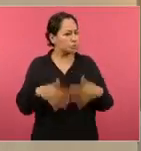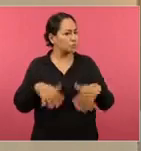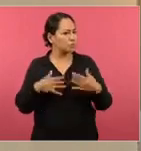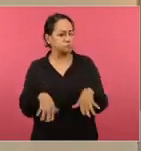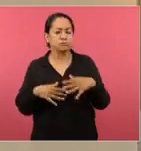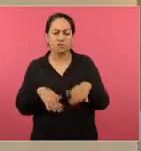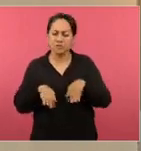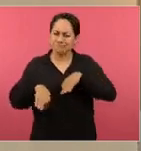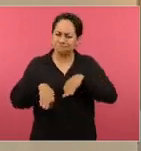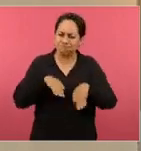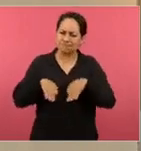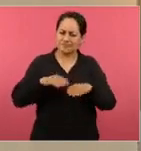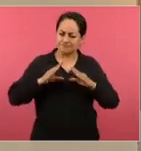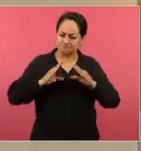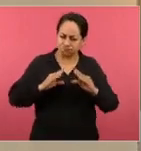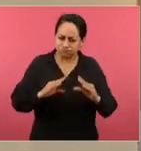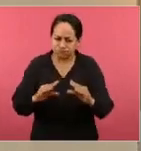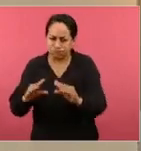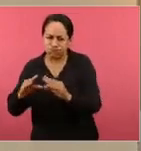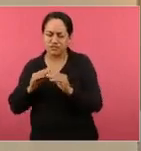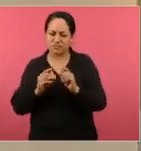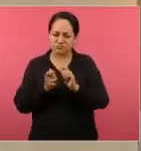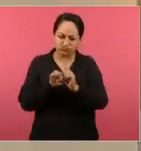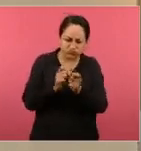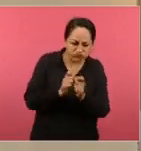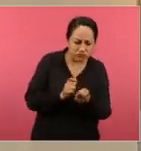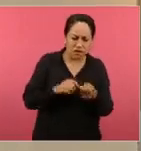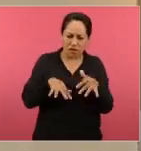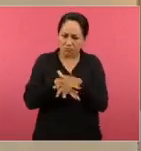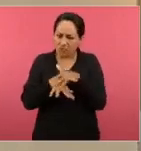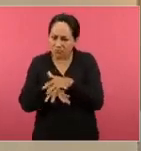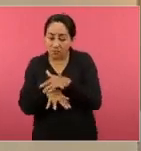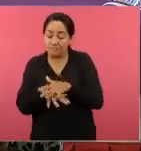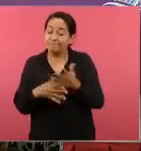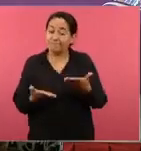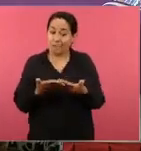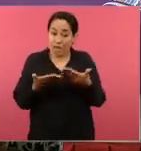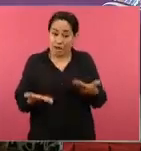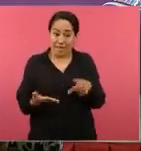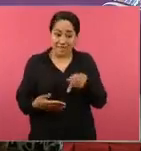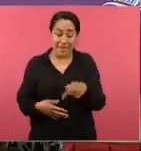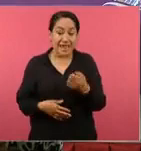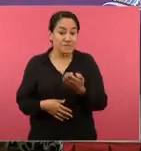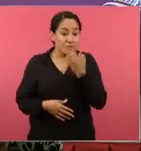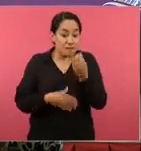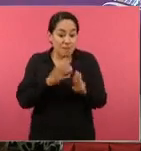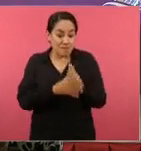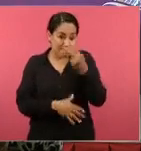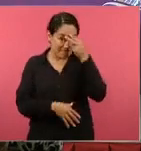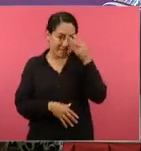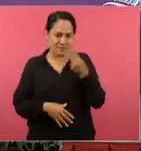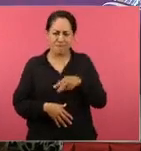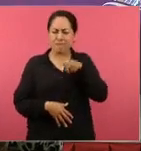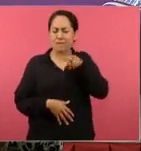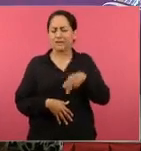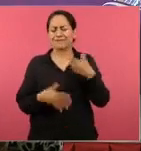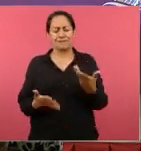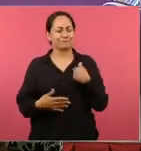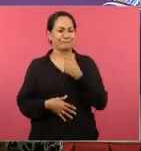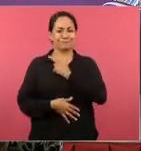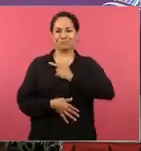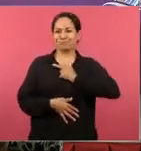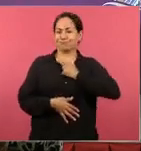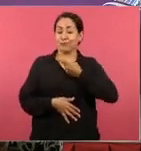transformación. En este marco de la nueva escuela mexicana, nos da mucho gusto a nosotros, los maestros de telesecundaria, las maestras